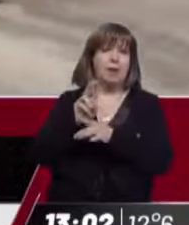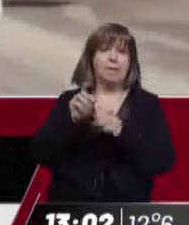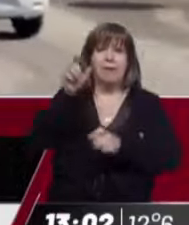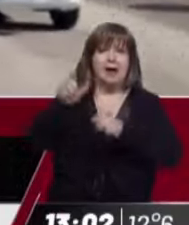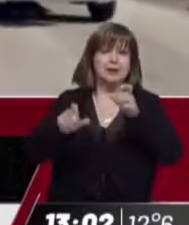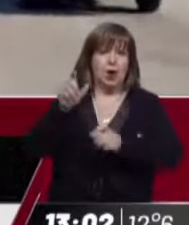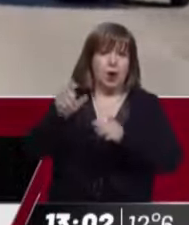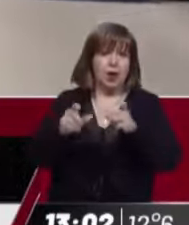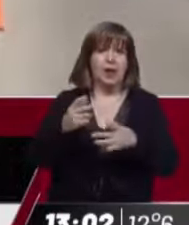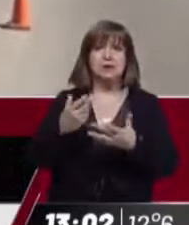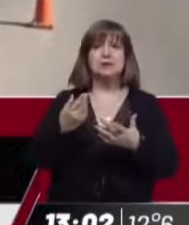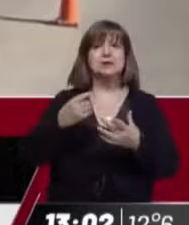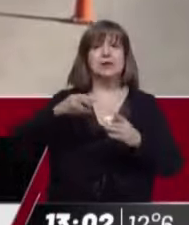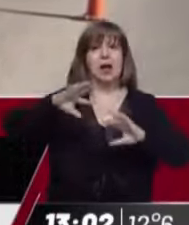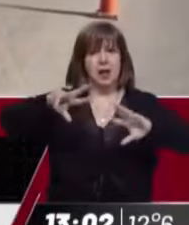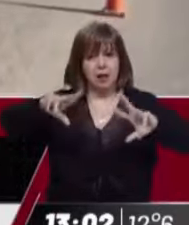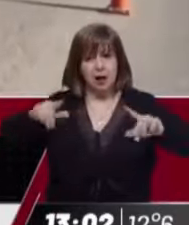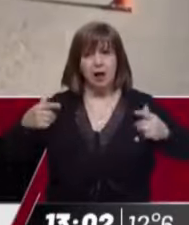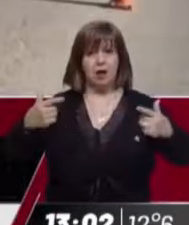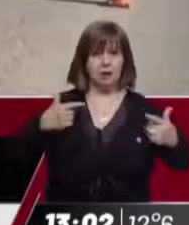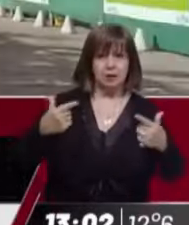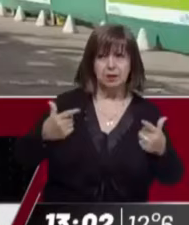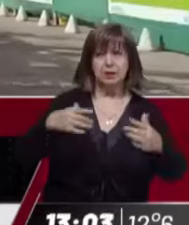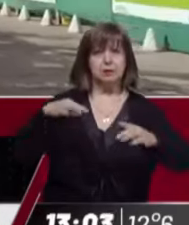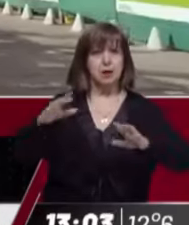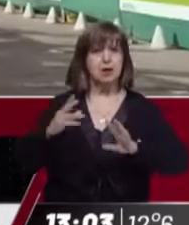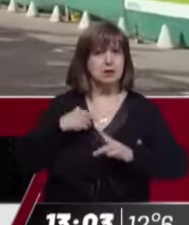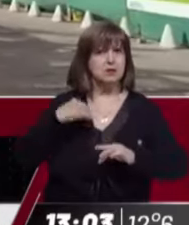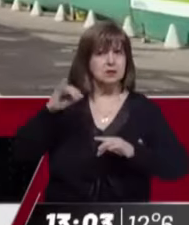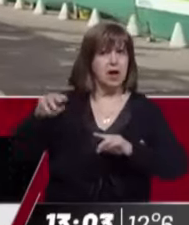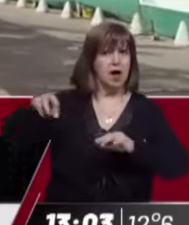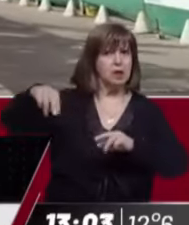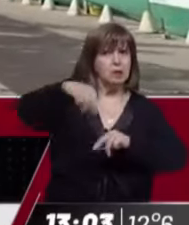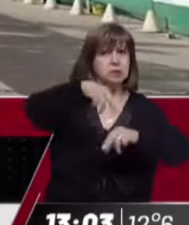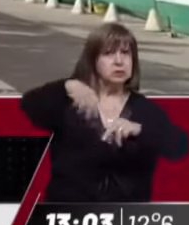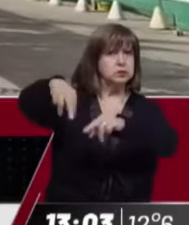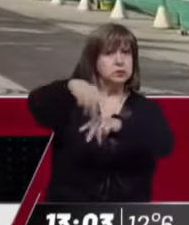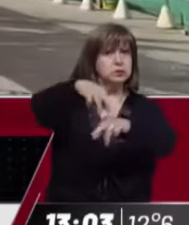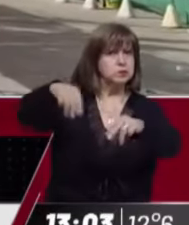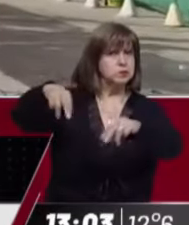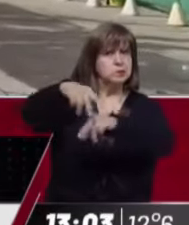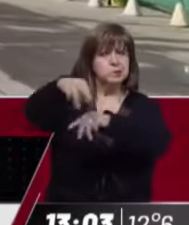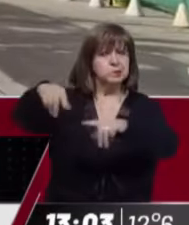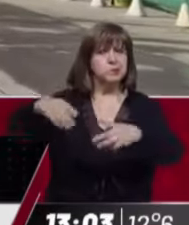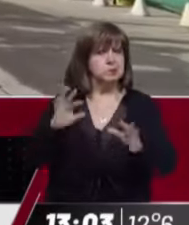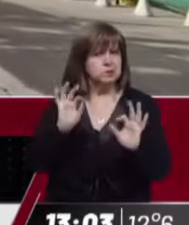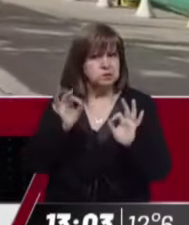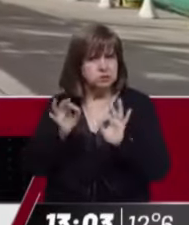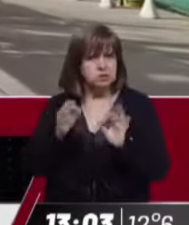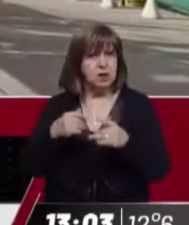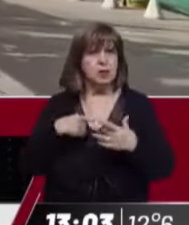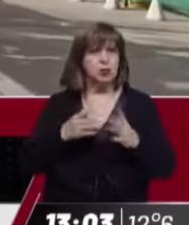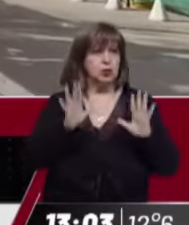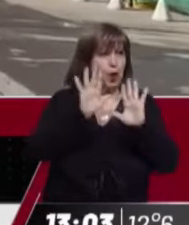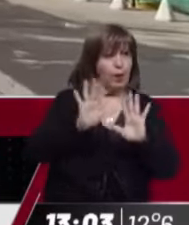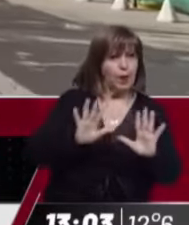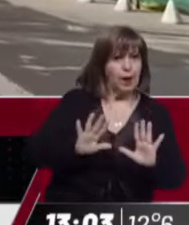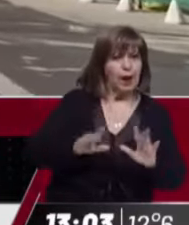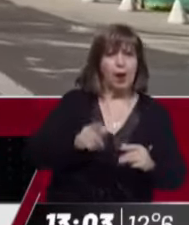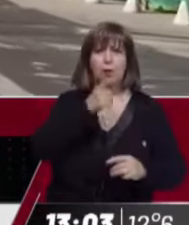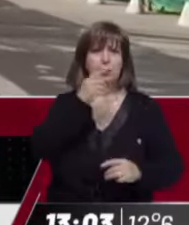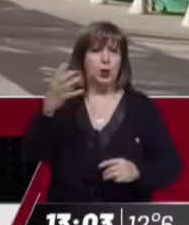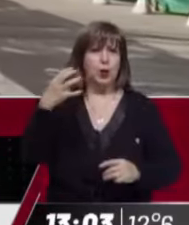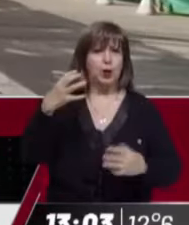delincuentes obviamente tienen claro que se mueven, circulan, y si nosotros no estamos bien integrados, pues burlan